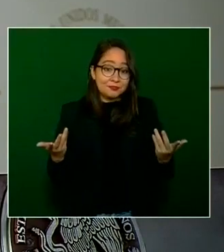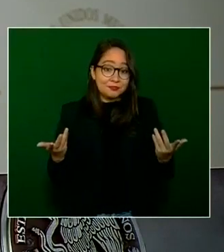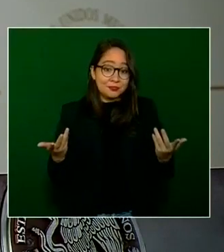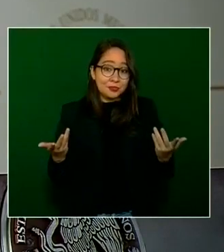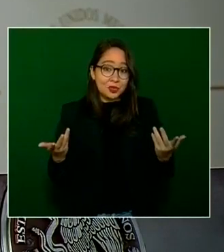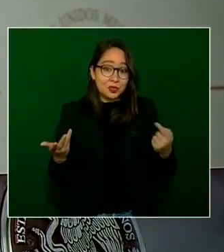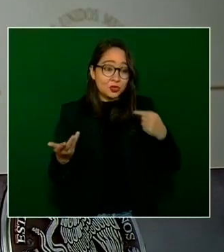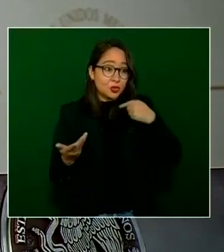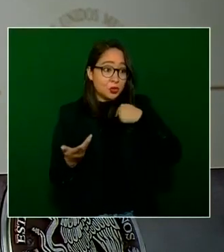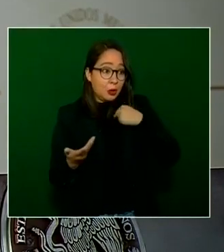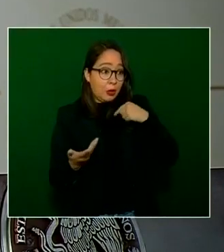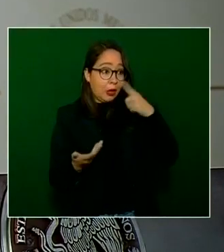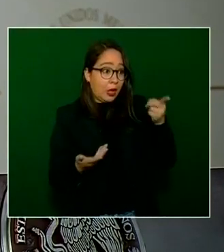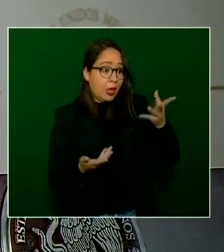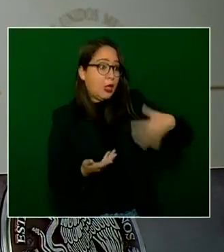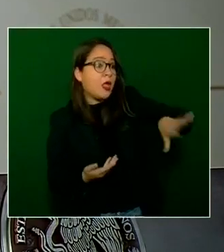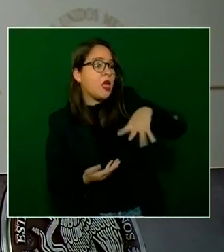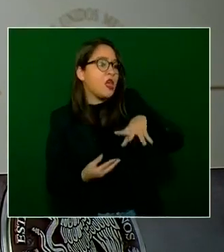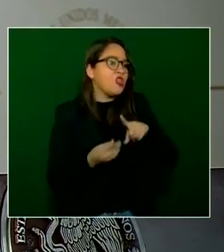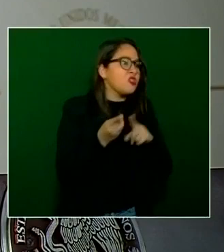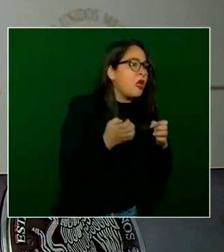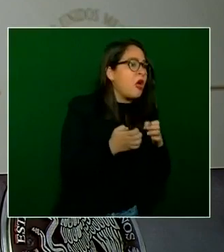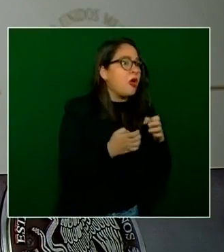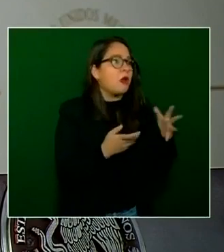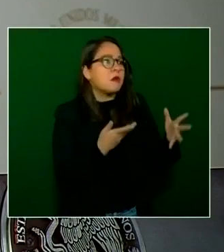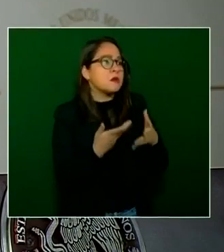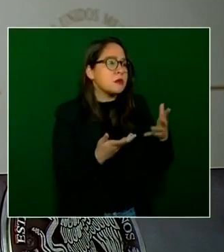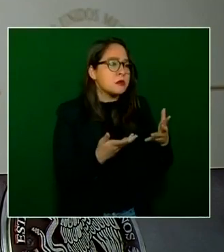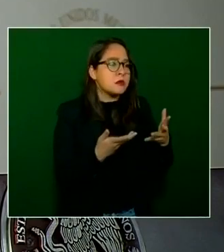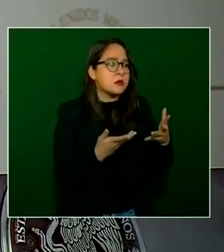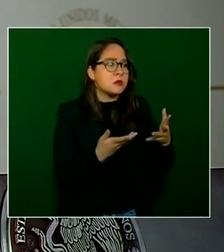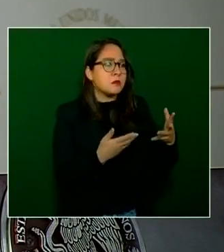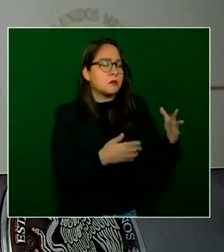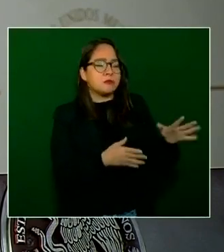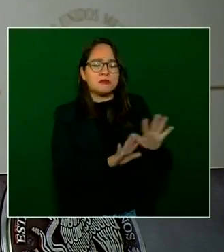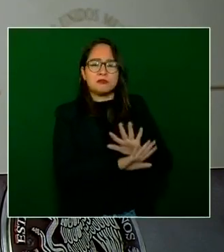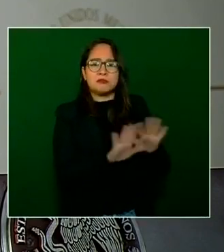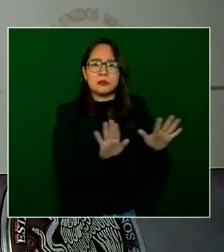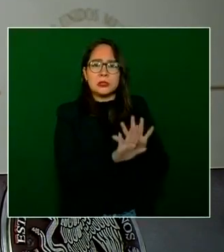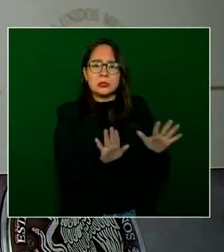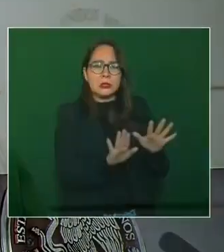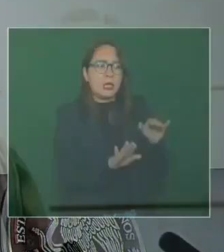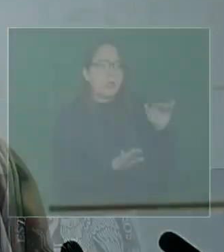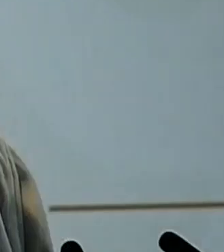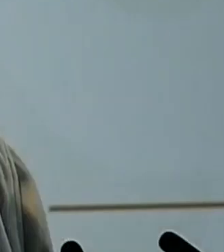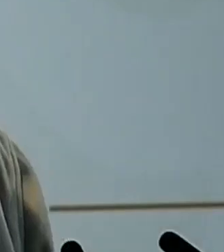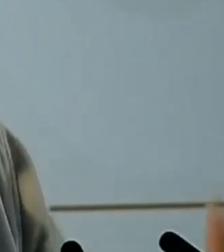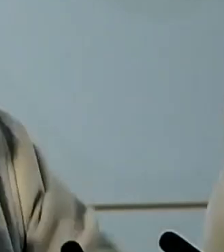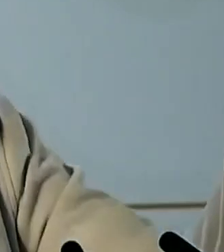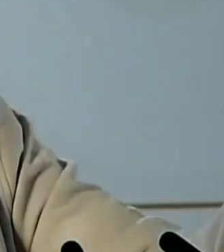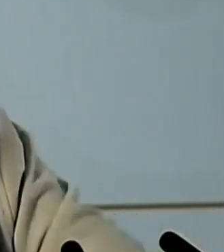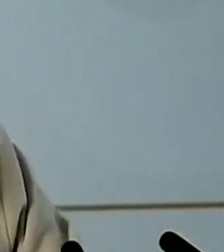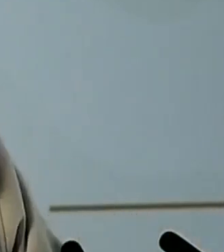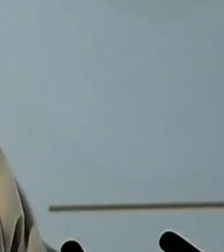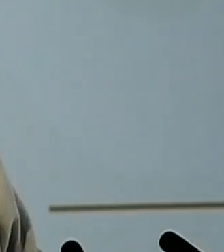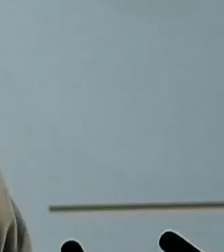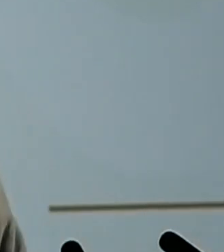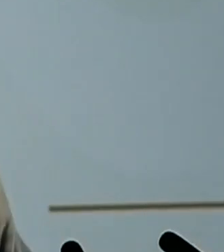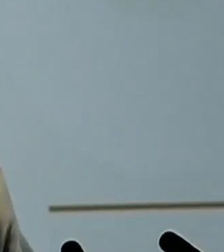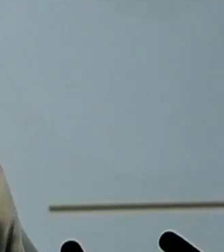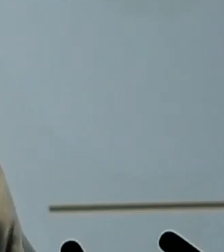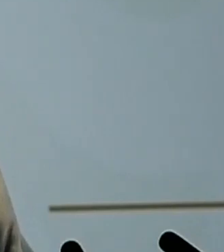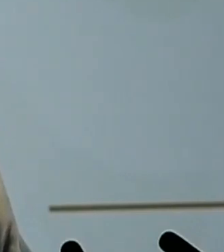persigo a nadie, yo no soy de malas entrañas, yo no odio. ¿Quién lo manda